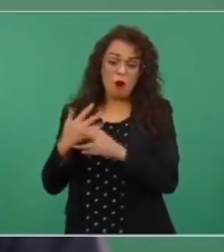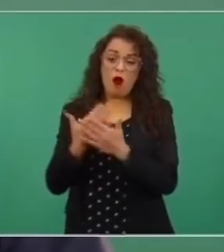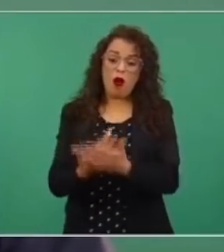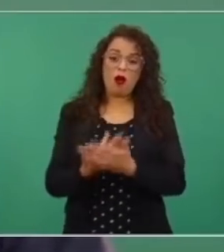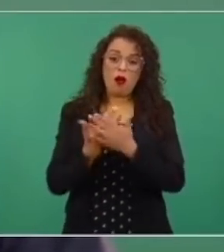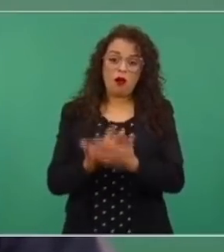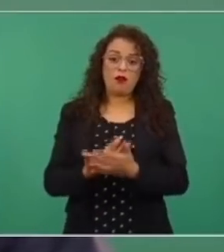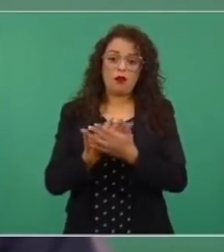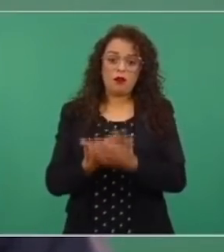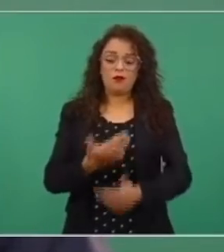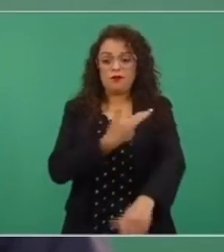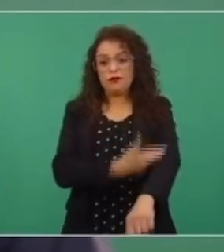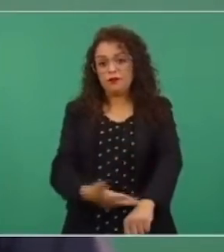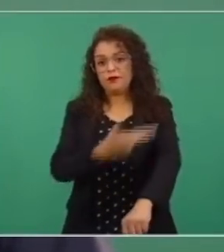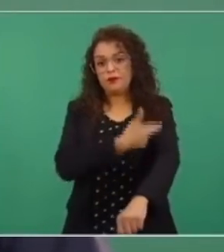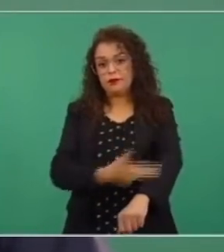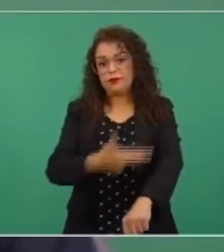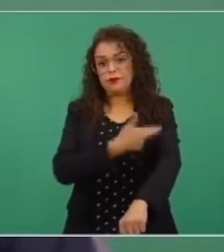en el trámite.